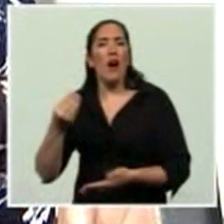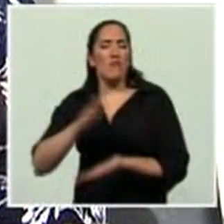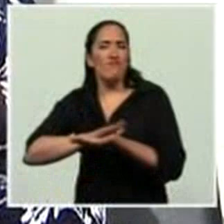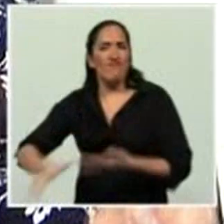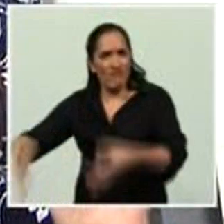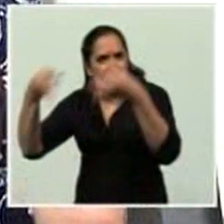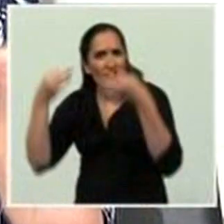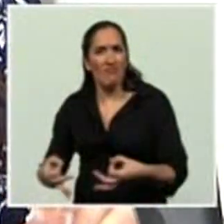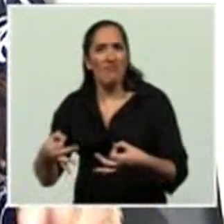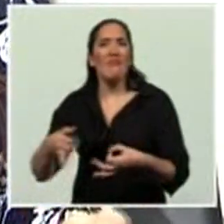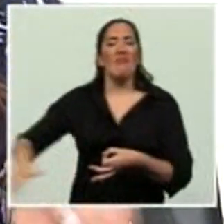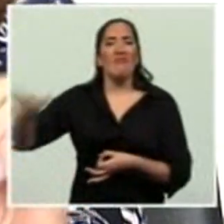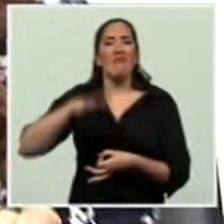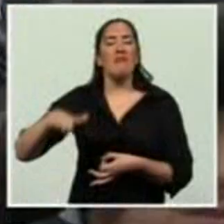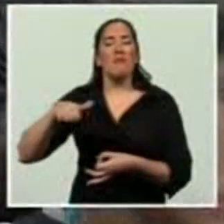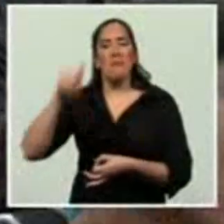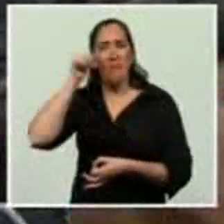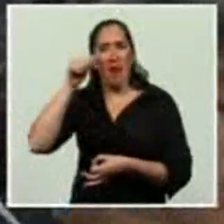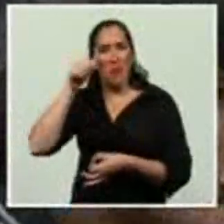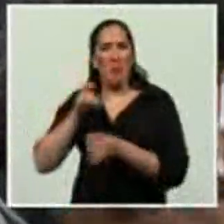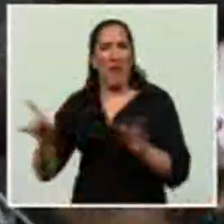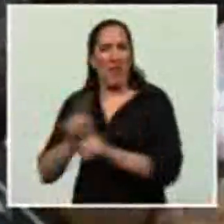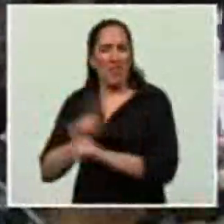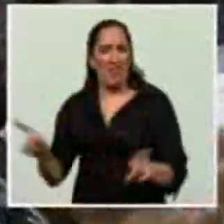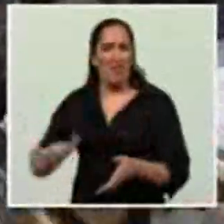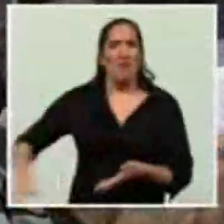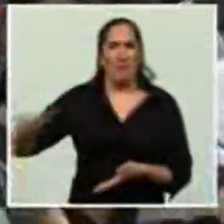definitivamente a la ciudad de mar del